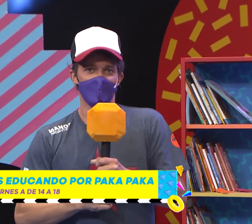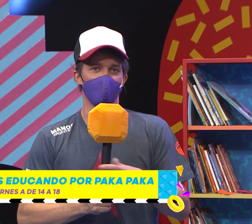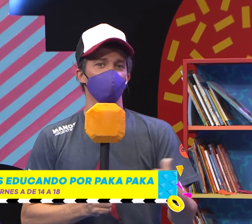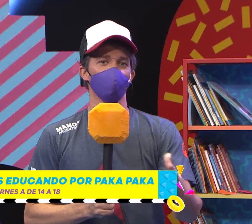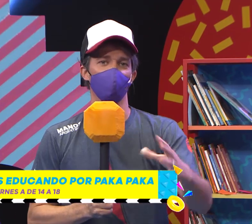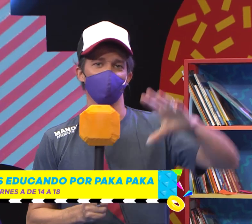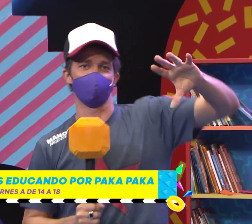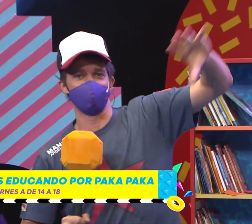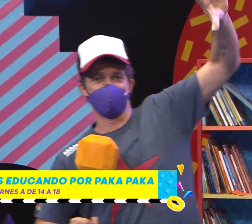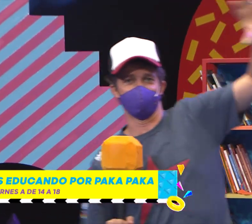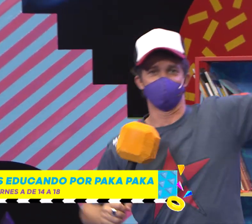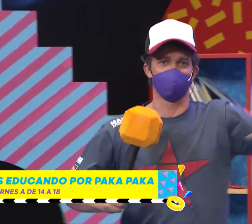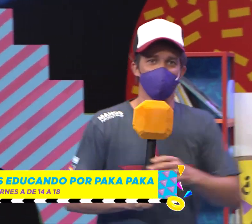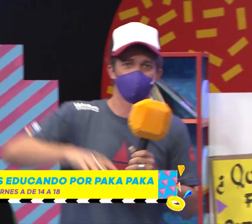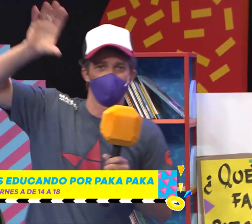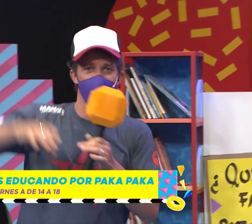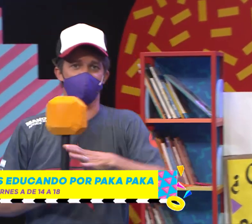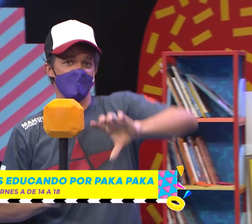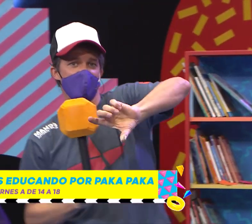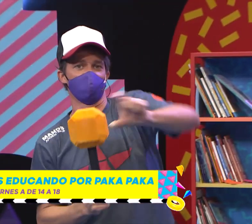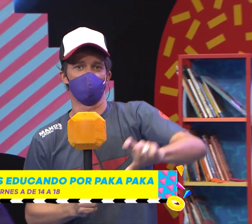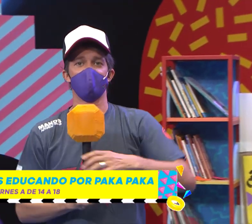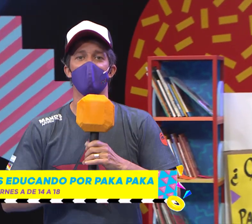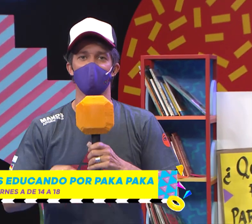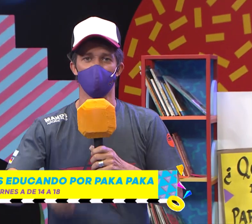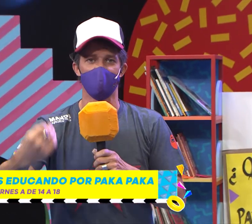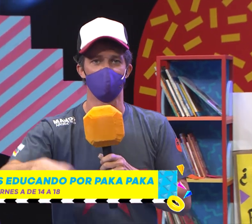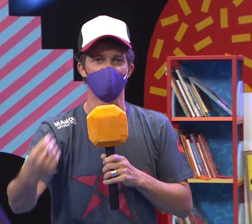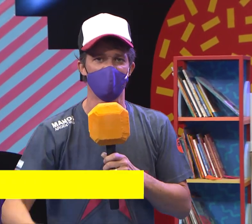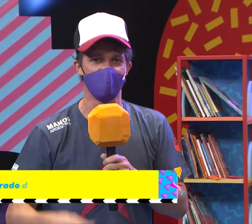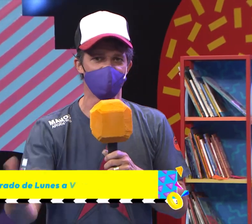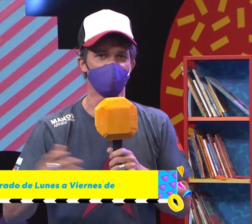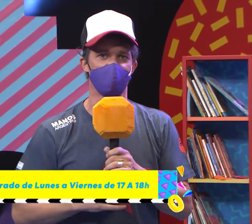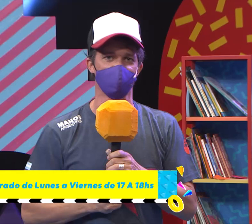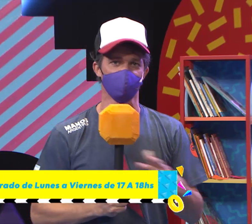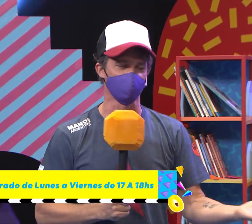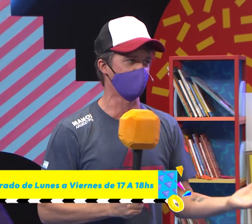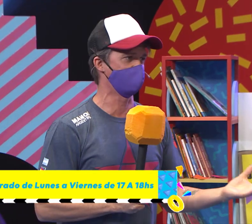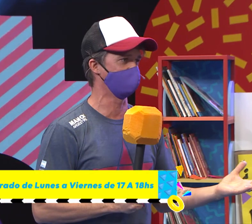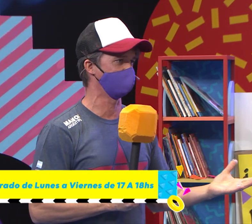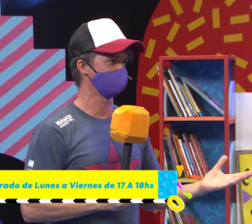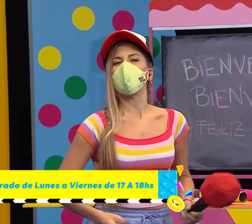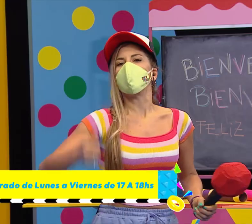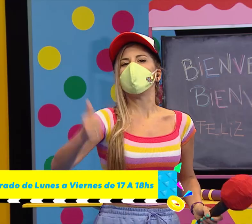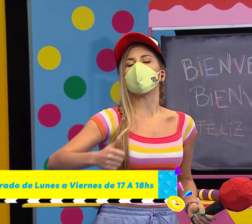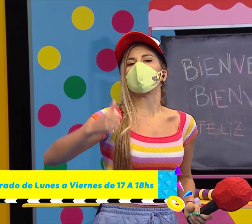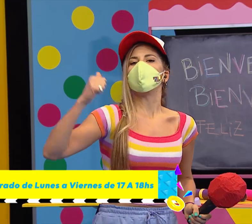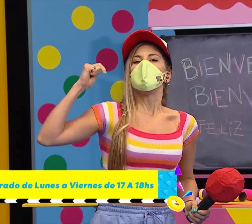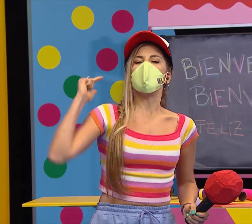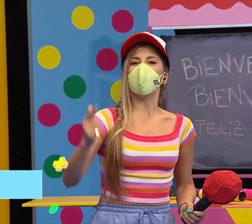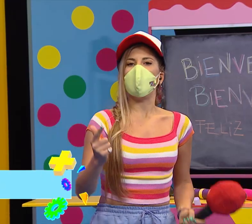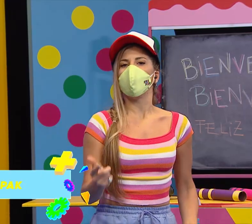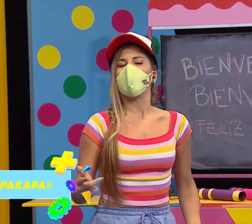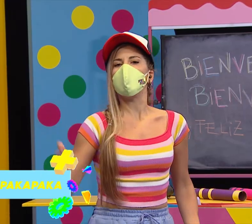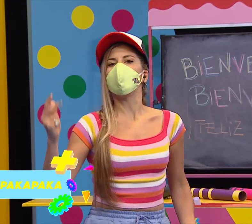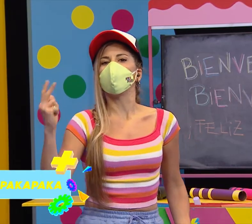nombre, con su imagen así, su nombre, arroba canal Paca Paca en todas las redes sociales. Por supuesto, en Instagram,